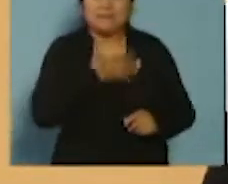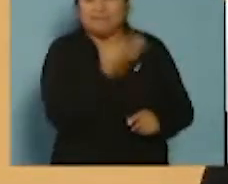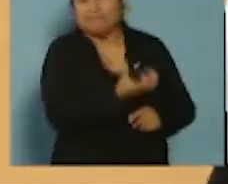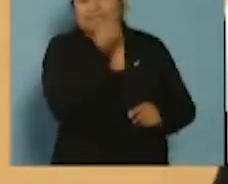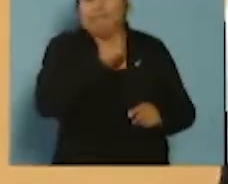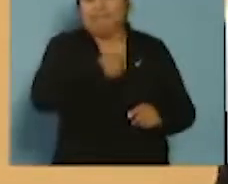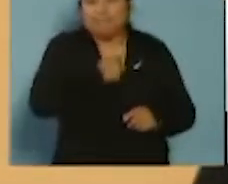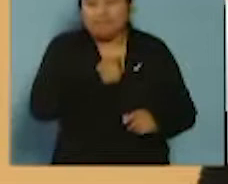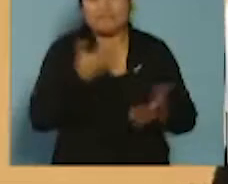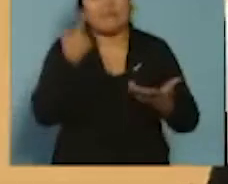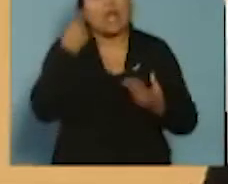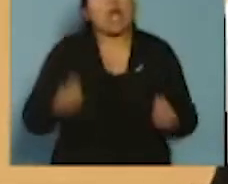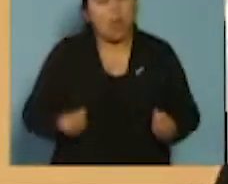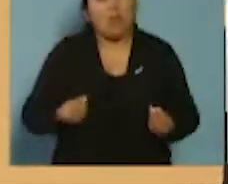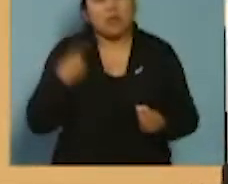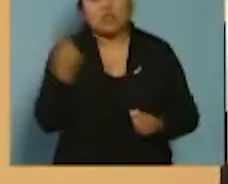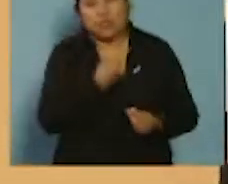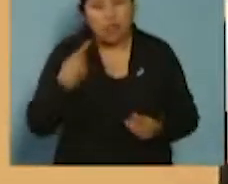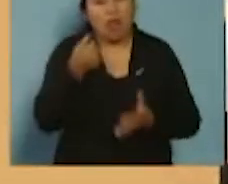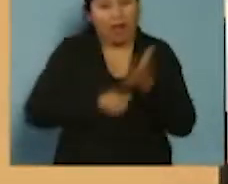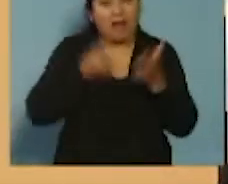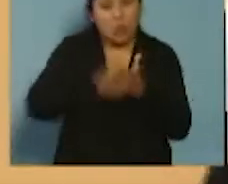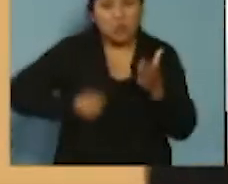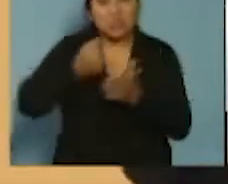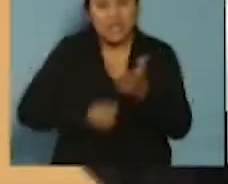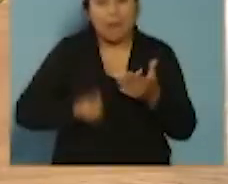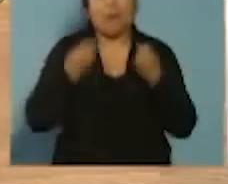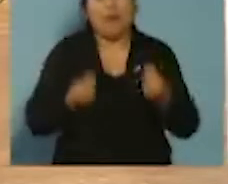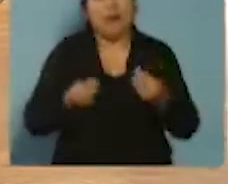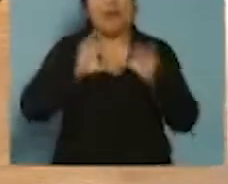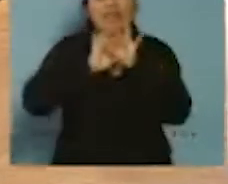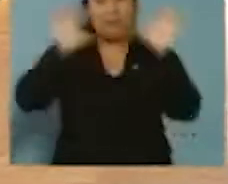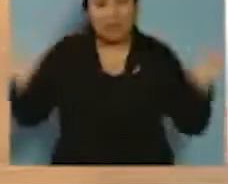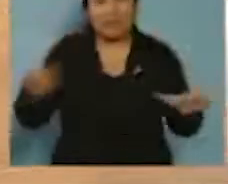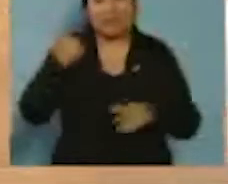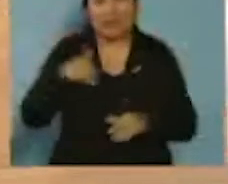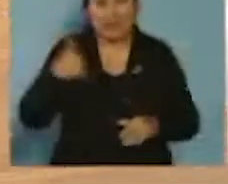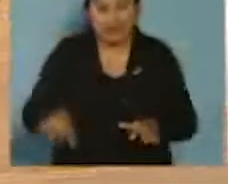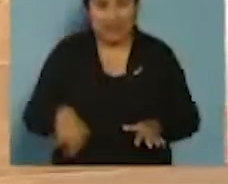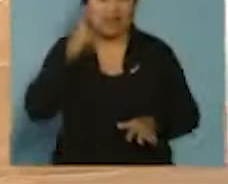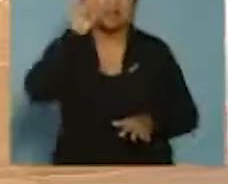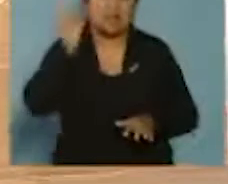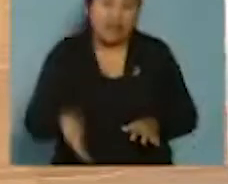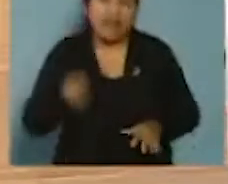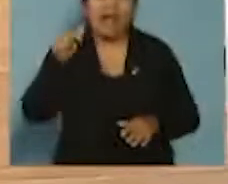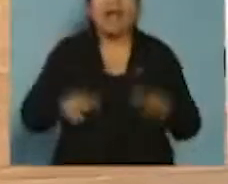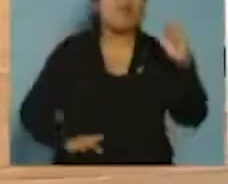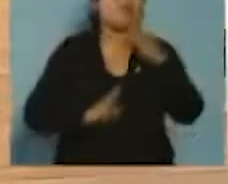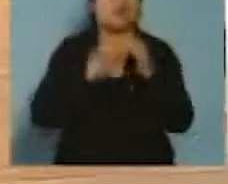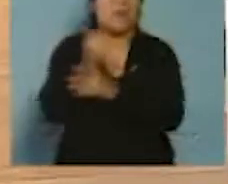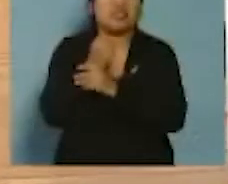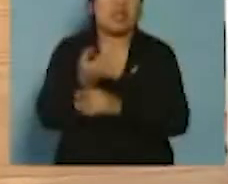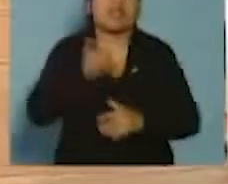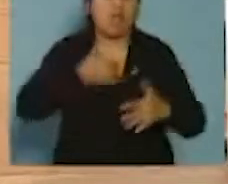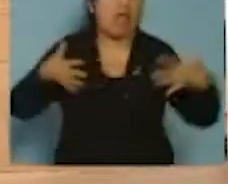lucha no que de hecho el corazón de la guerra de independencia se produce en todo jujuy en la quebrada por